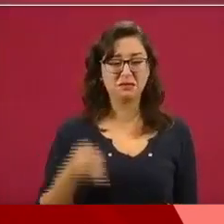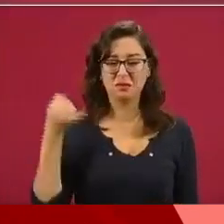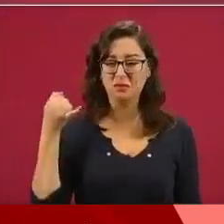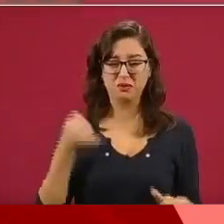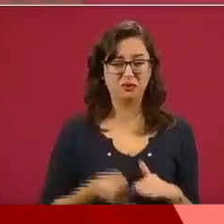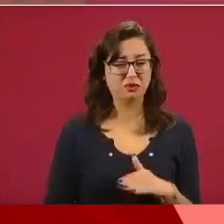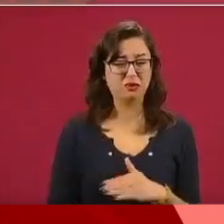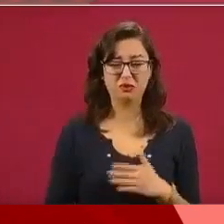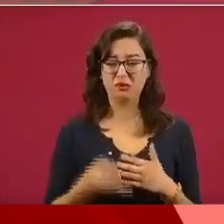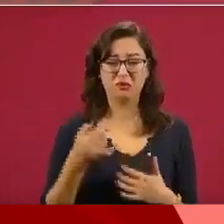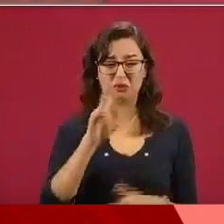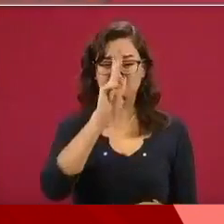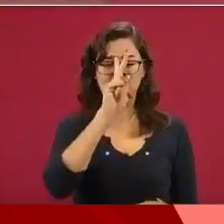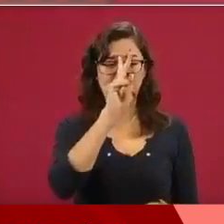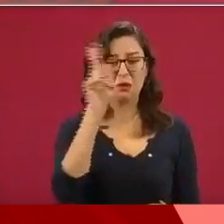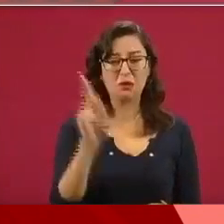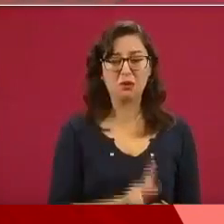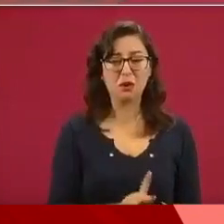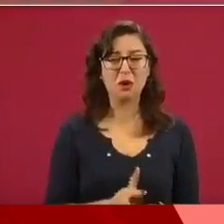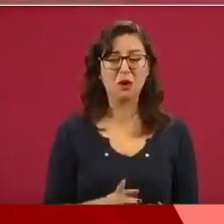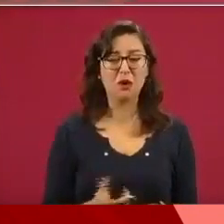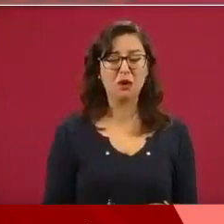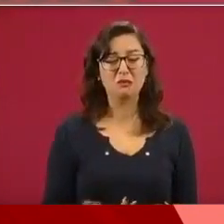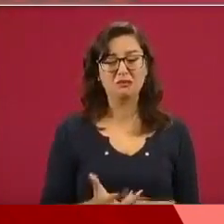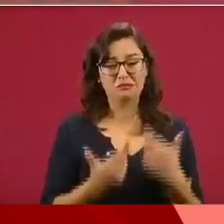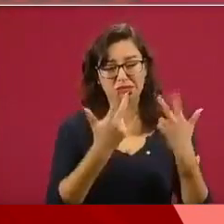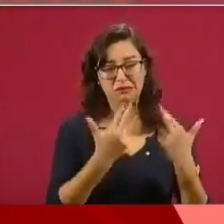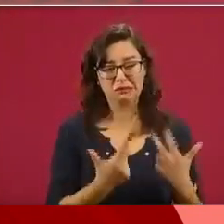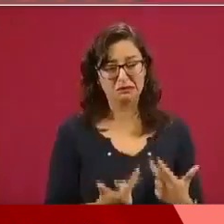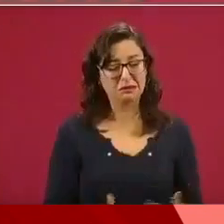d esta descomposición